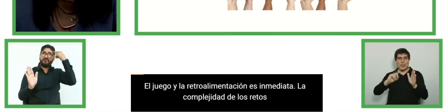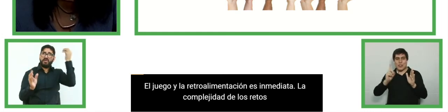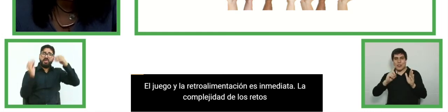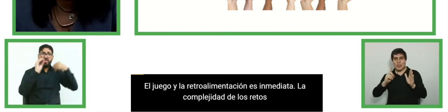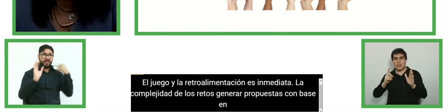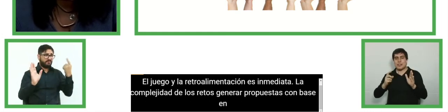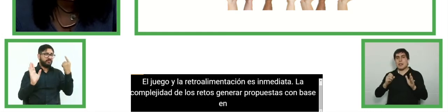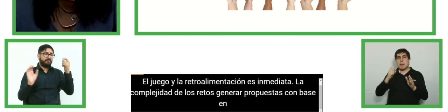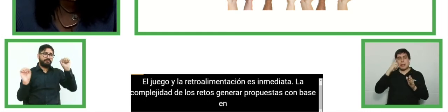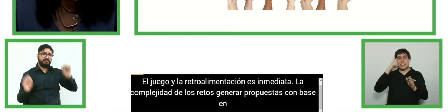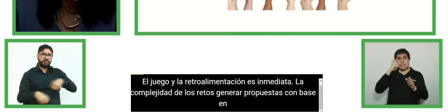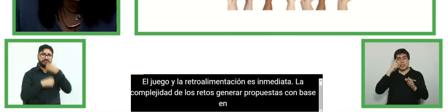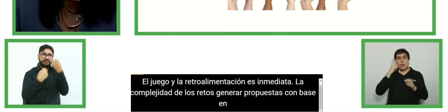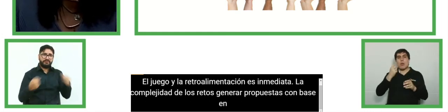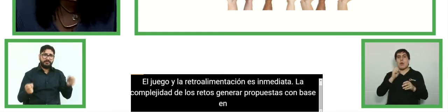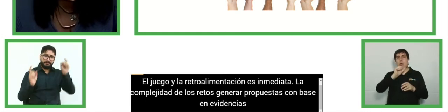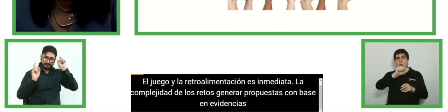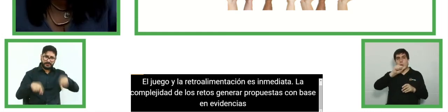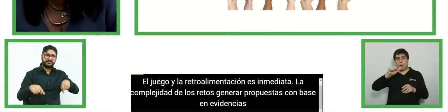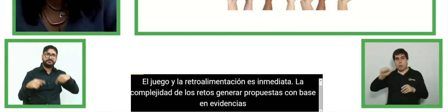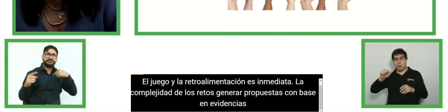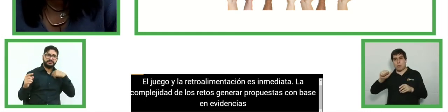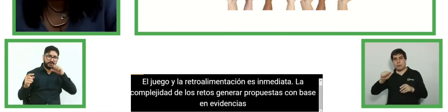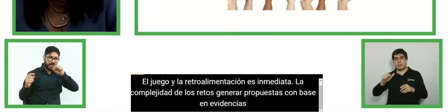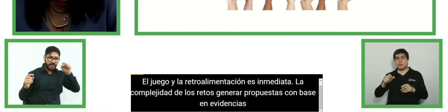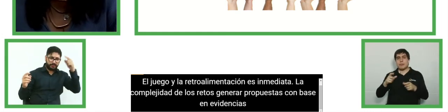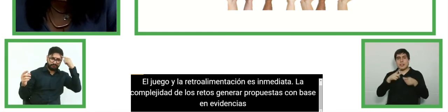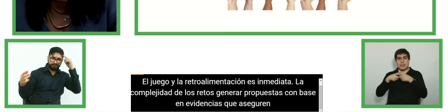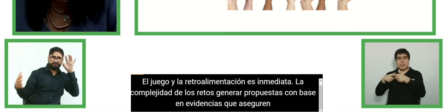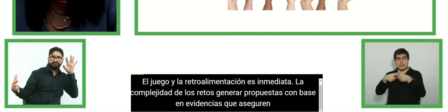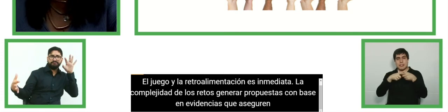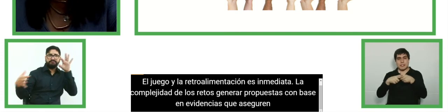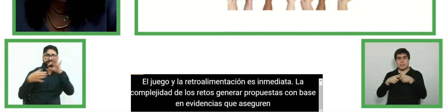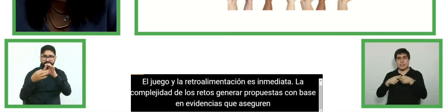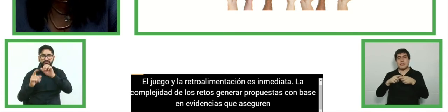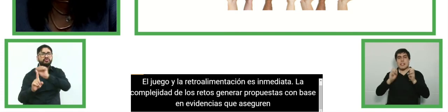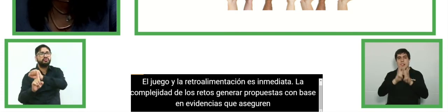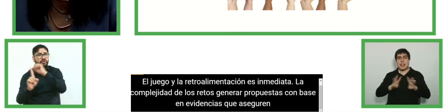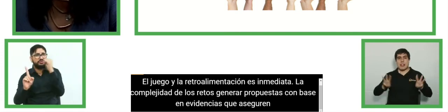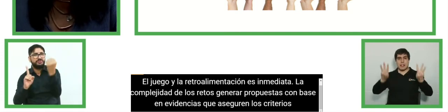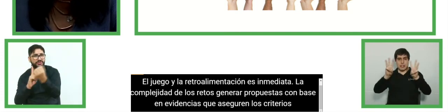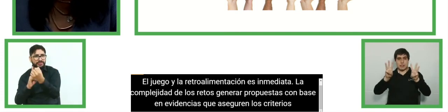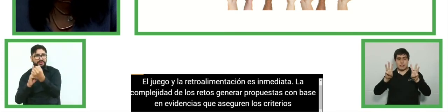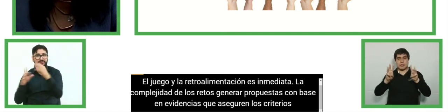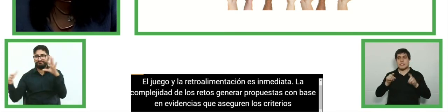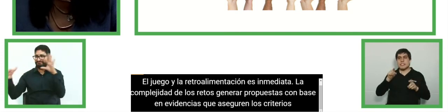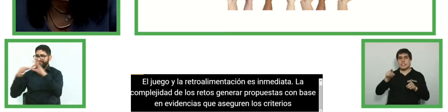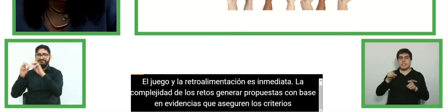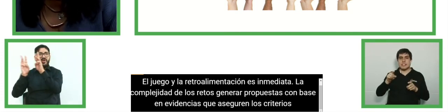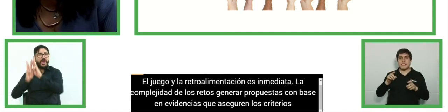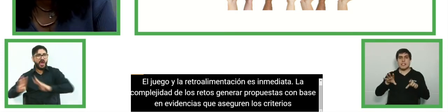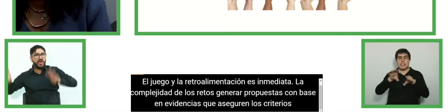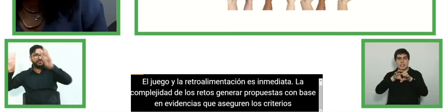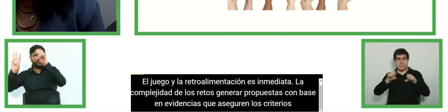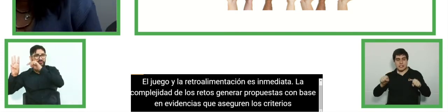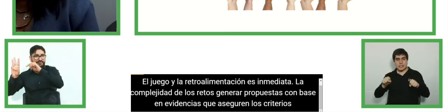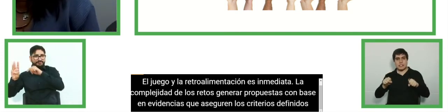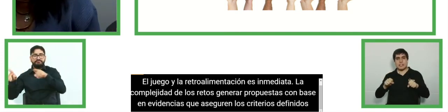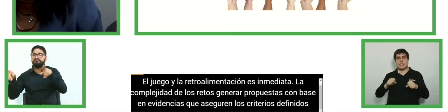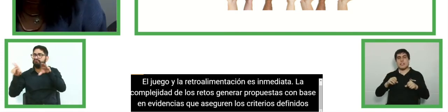4A definidos por el Comité de Derechos Económicos, Sociales y Culturales de Naciones Unidas. Aceptabilidad,